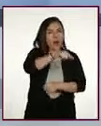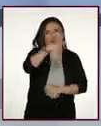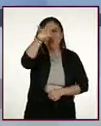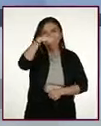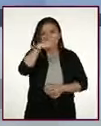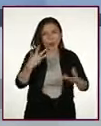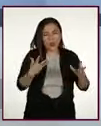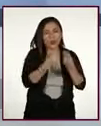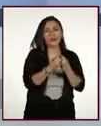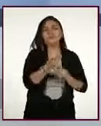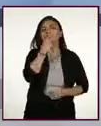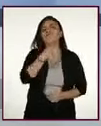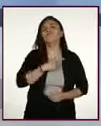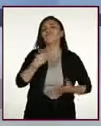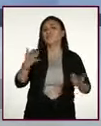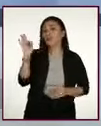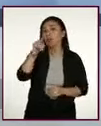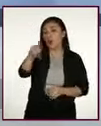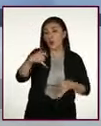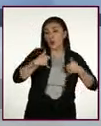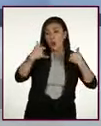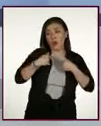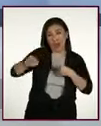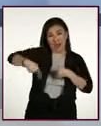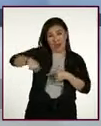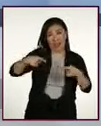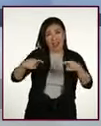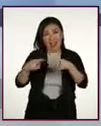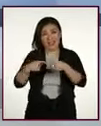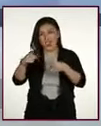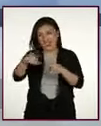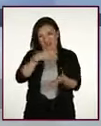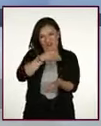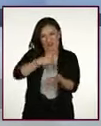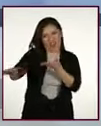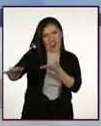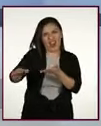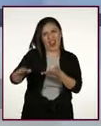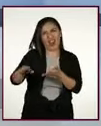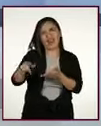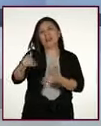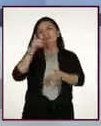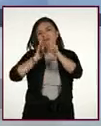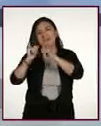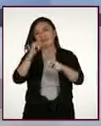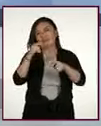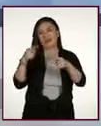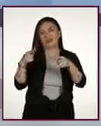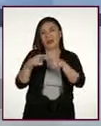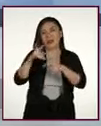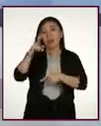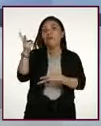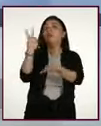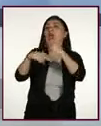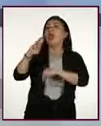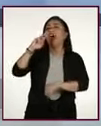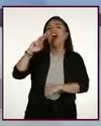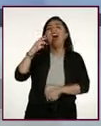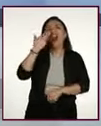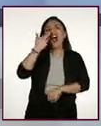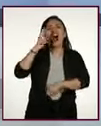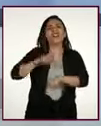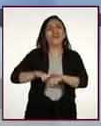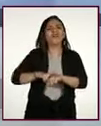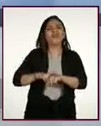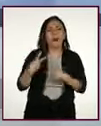noches, nos decían, no, es que si quitas a los chicos que están ahí fumando marihuana y bebiendo cerveza, luego llegan los ladrones y ahí sí nos